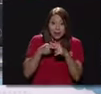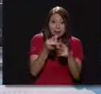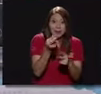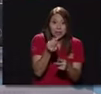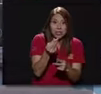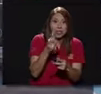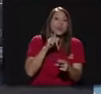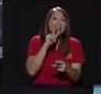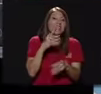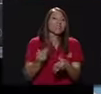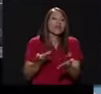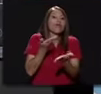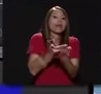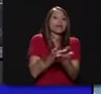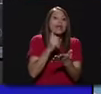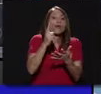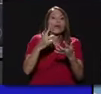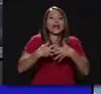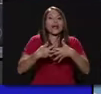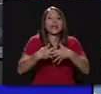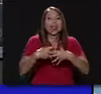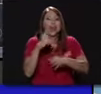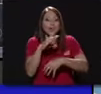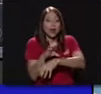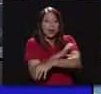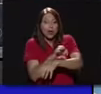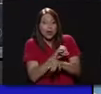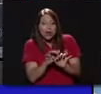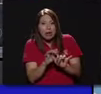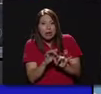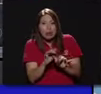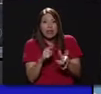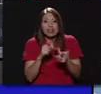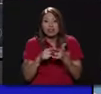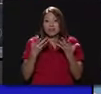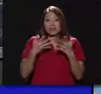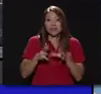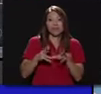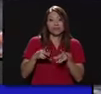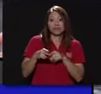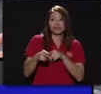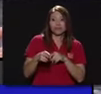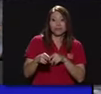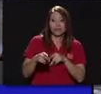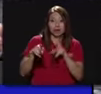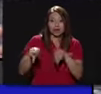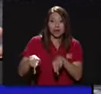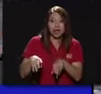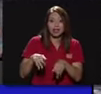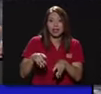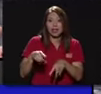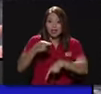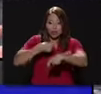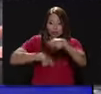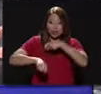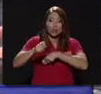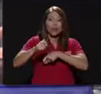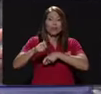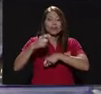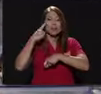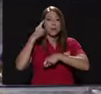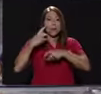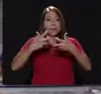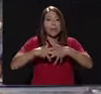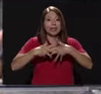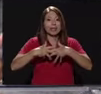Electrónica, sí, una máquina. Eso hace que las personas sean más fácilmente sustituibles por máquinas y programas